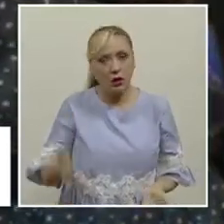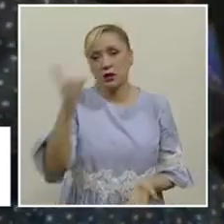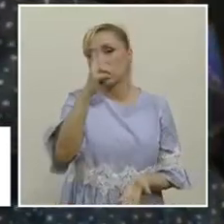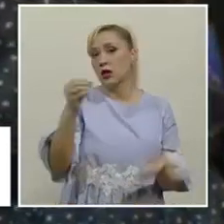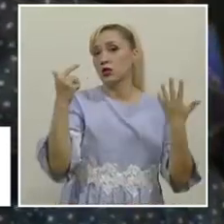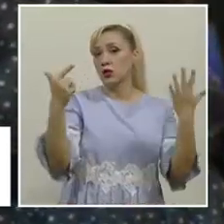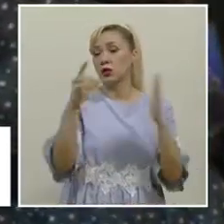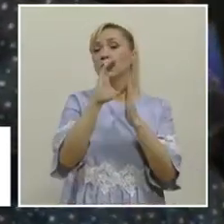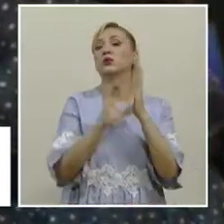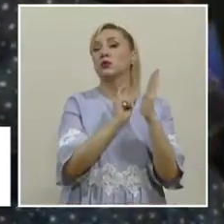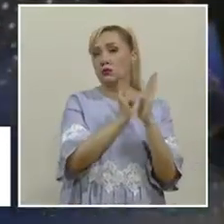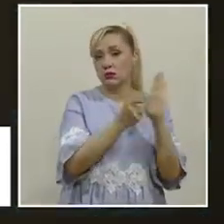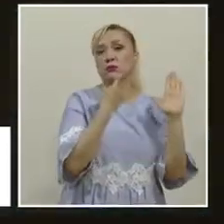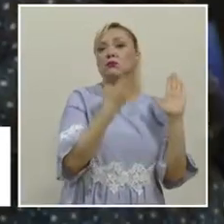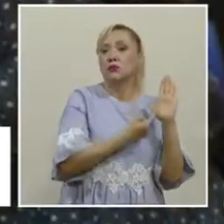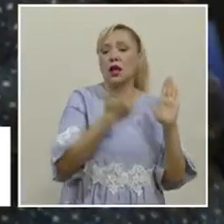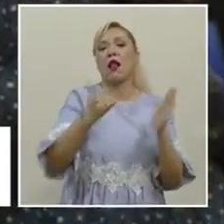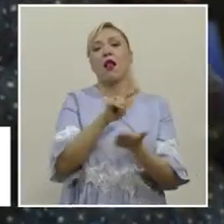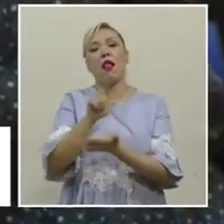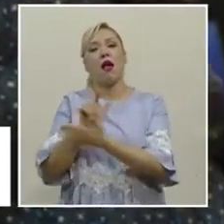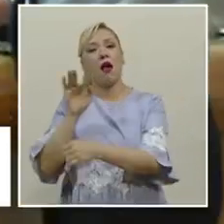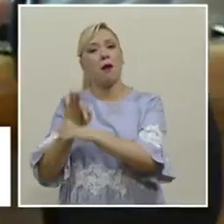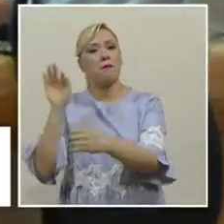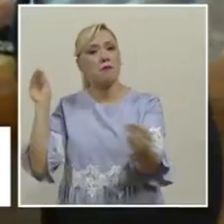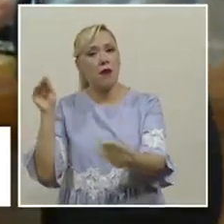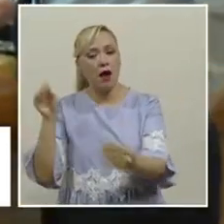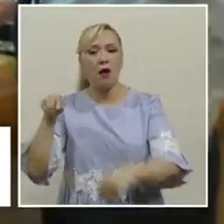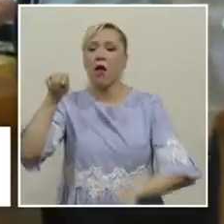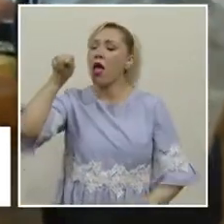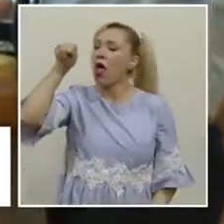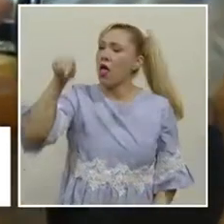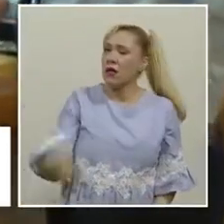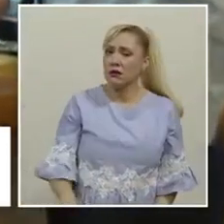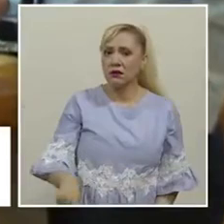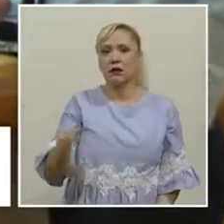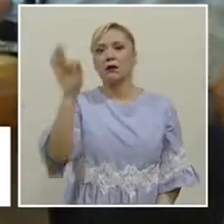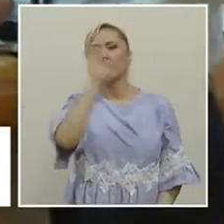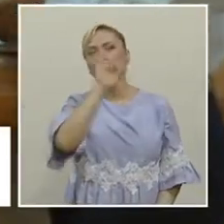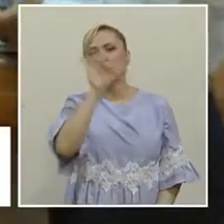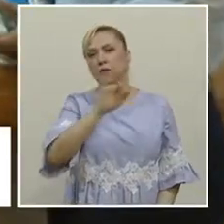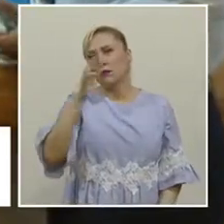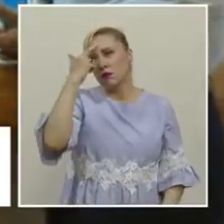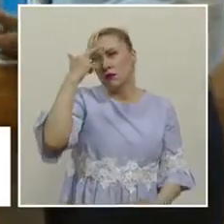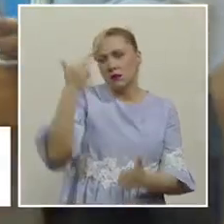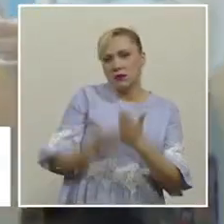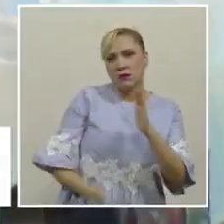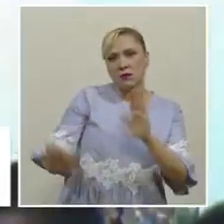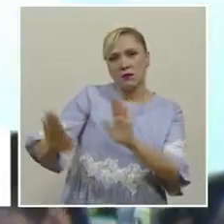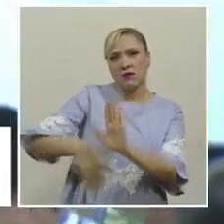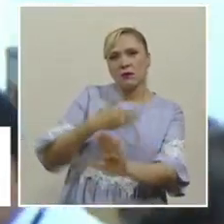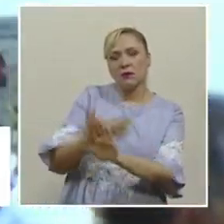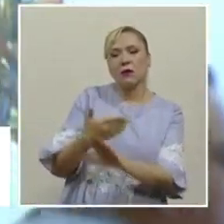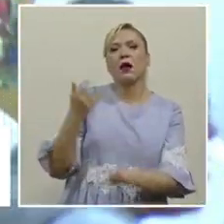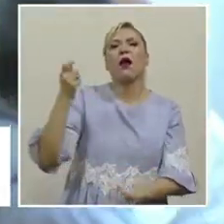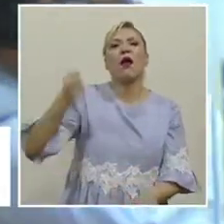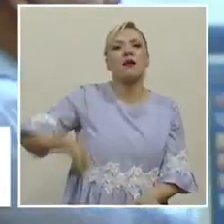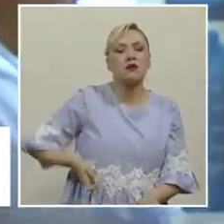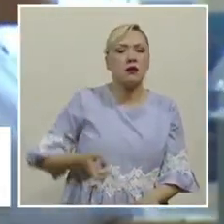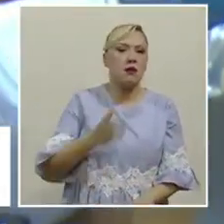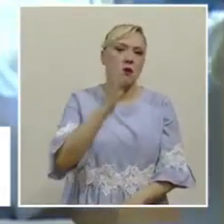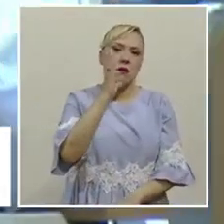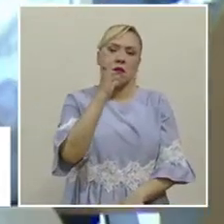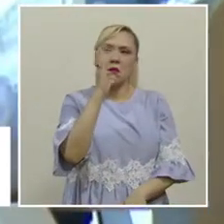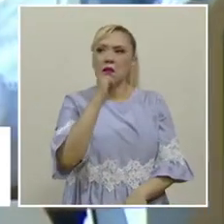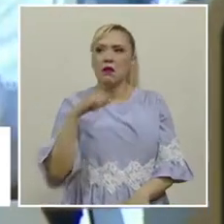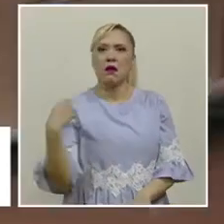107 constitucional y la ley de amparo, medida excepcional que procede cuando las afectaciones de un acto impiden el ejercicio de